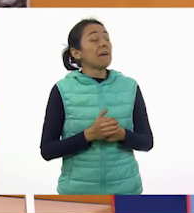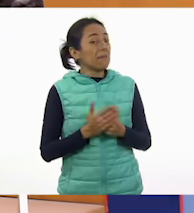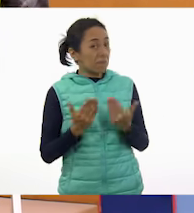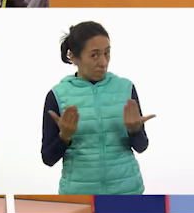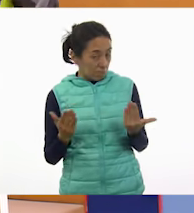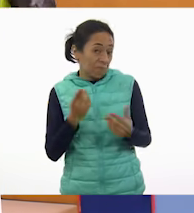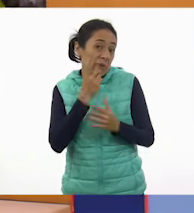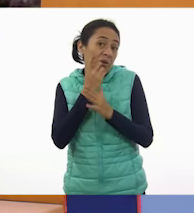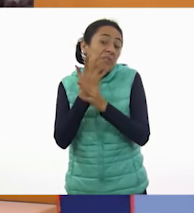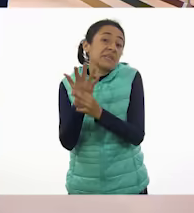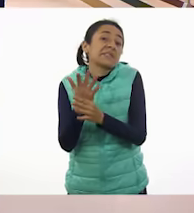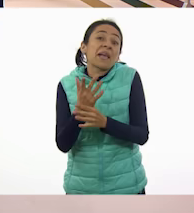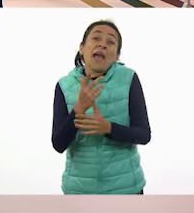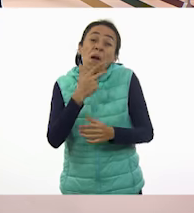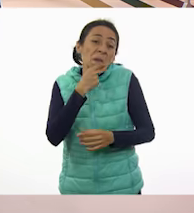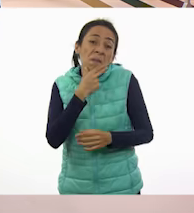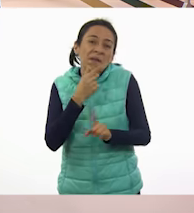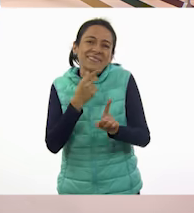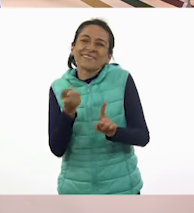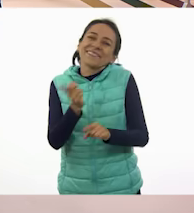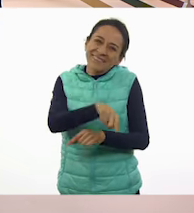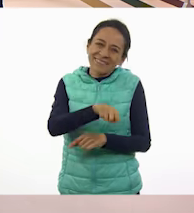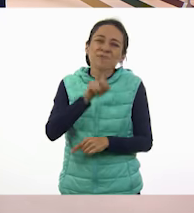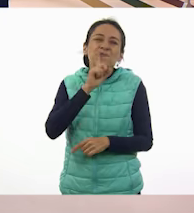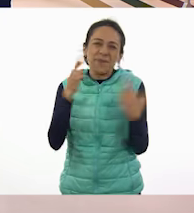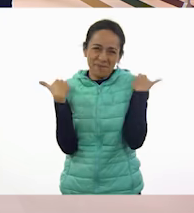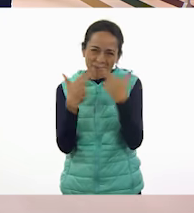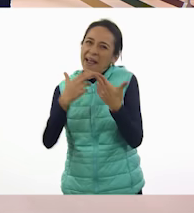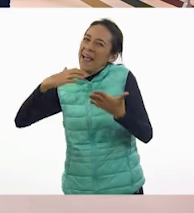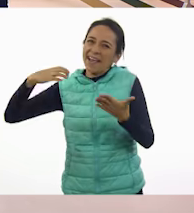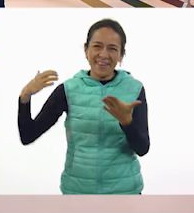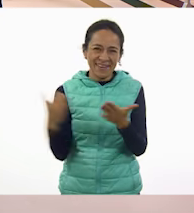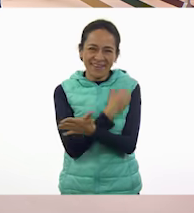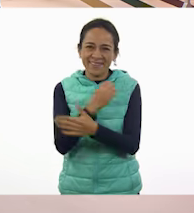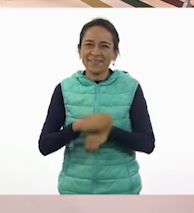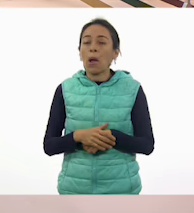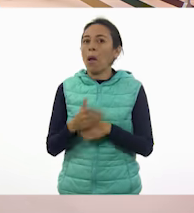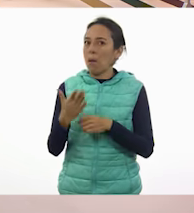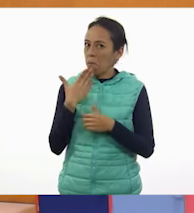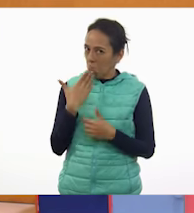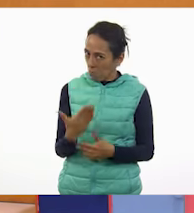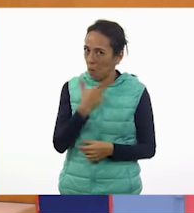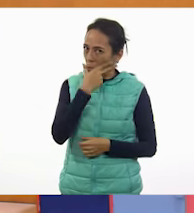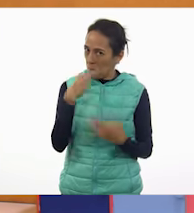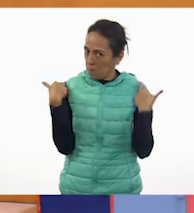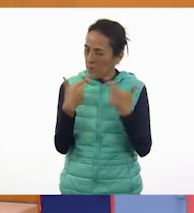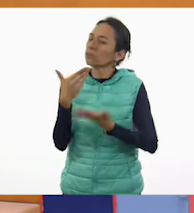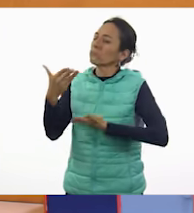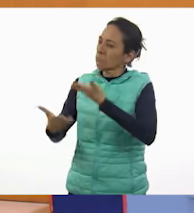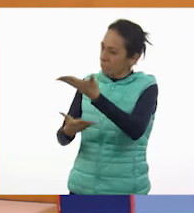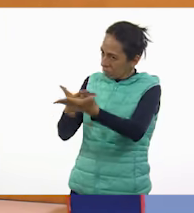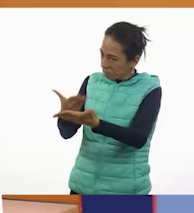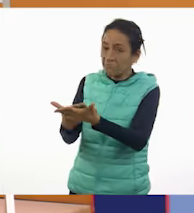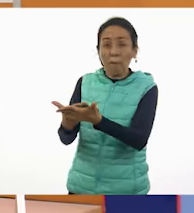dijo, yo primero. Gracias, maestro Luis, no se preocupe. Tiene un punto por ser tan caballeroso. Eso está bien.